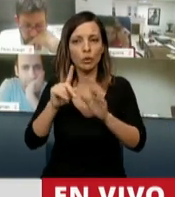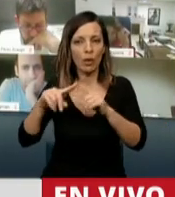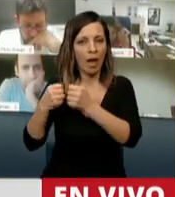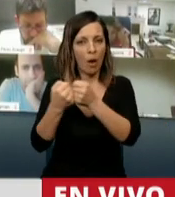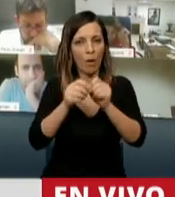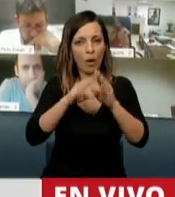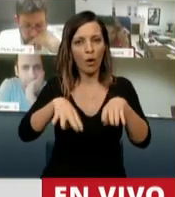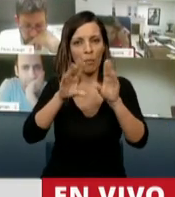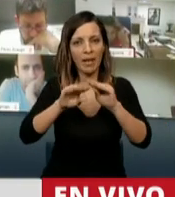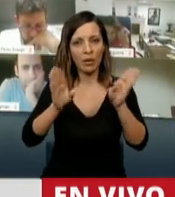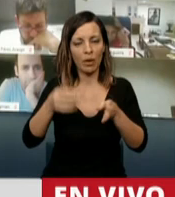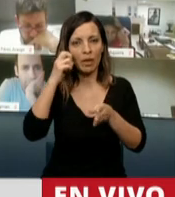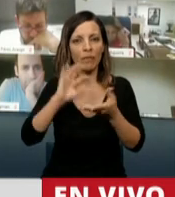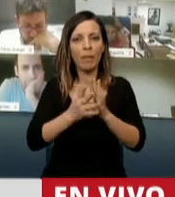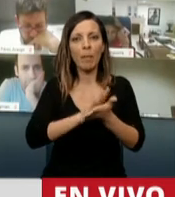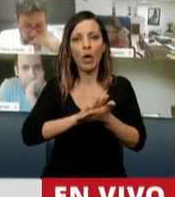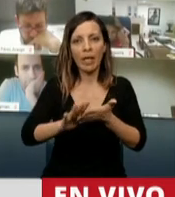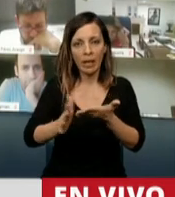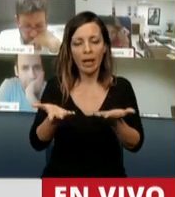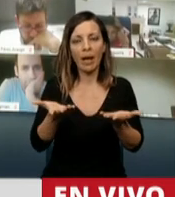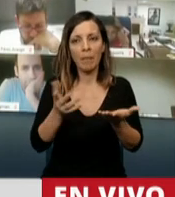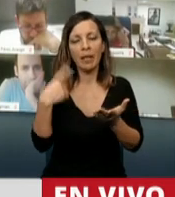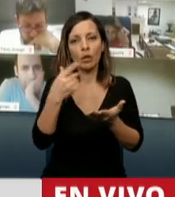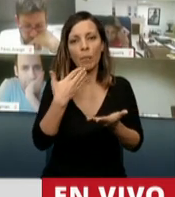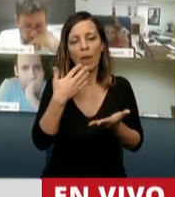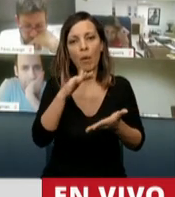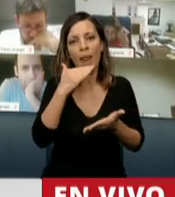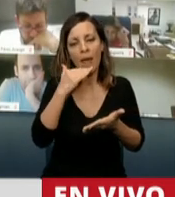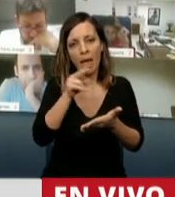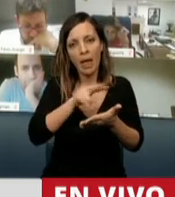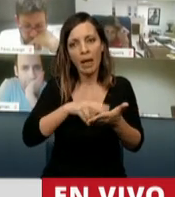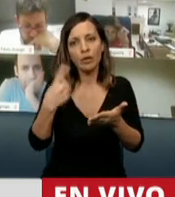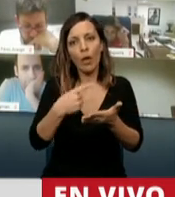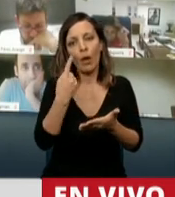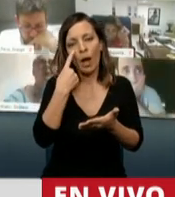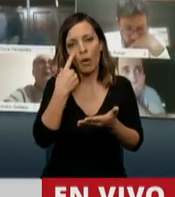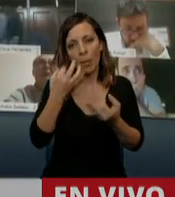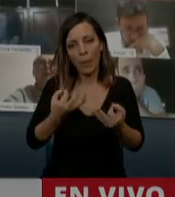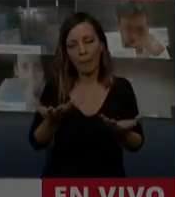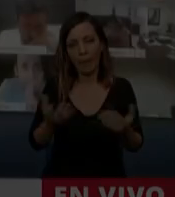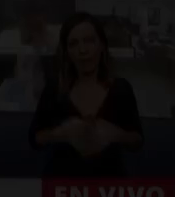Cámara de una manera prolija que la podamos leer y todos la puedan conocer